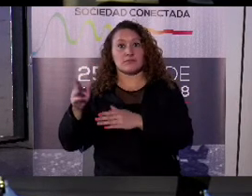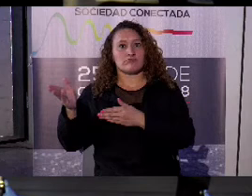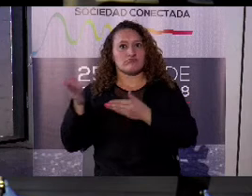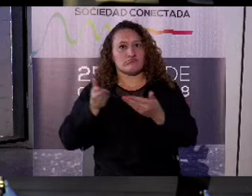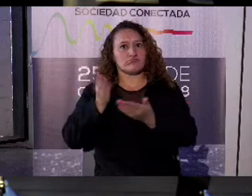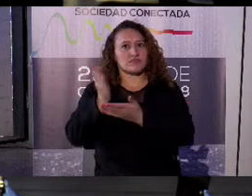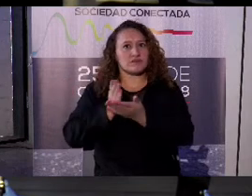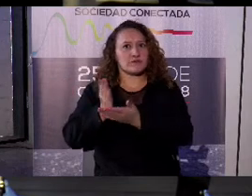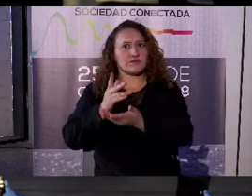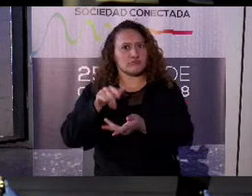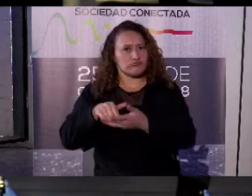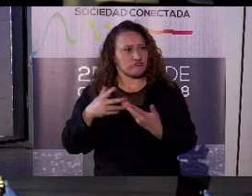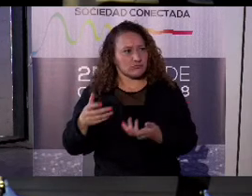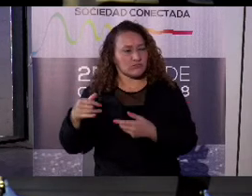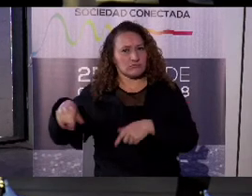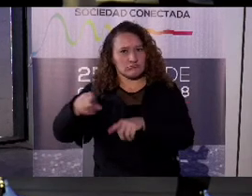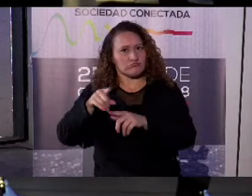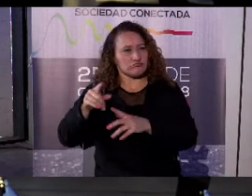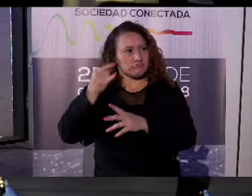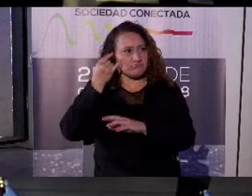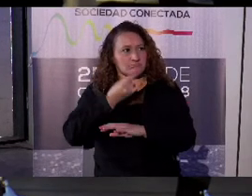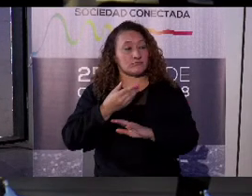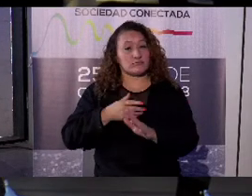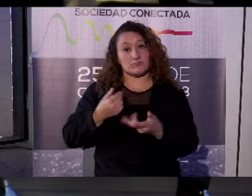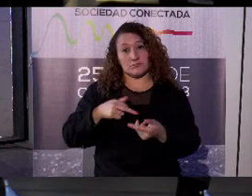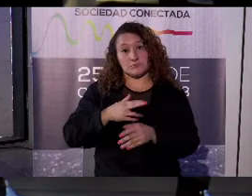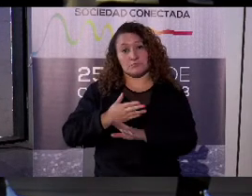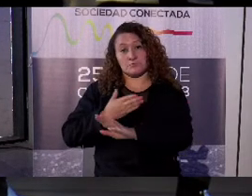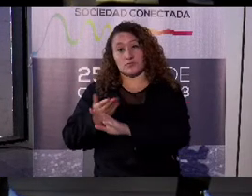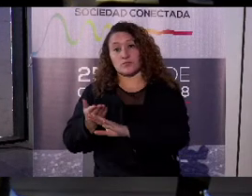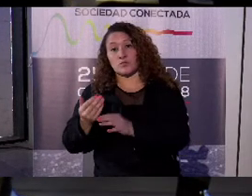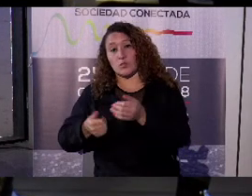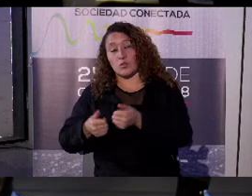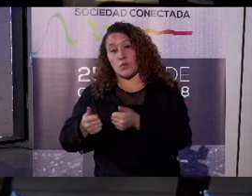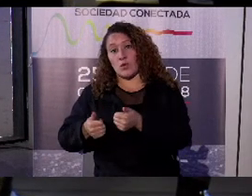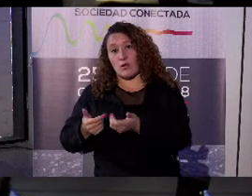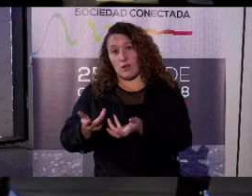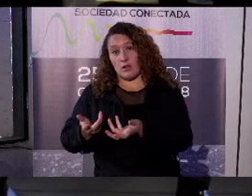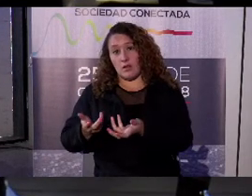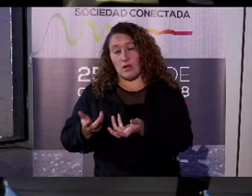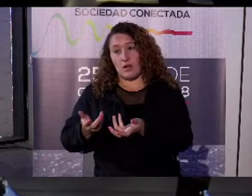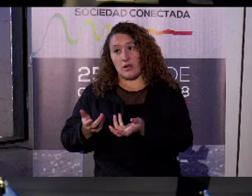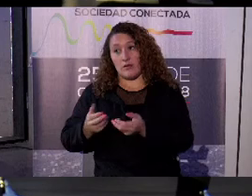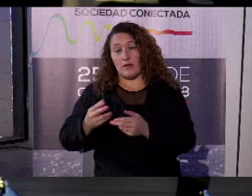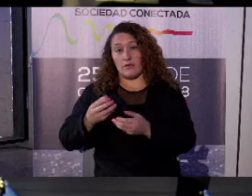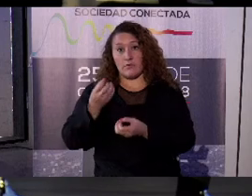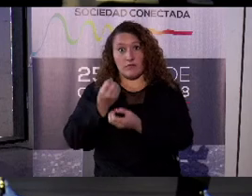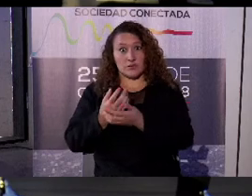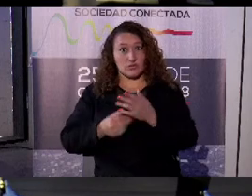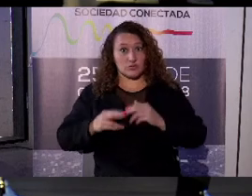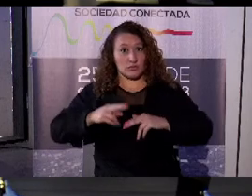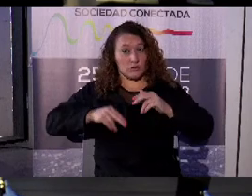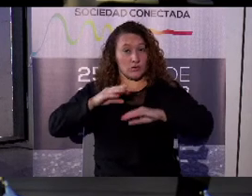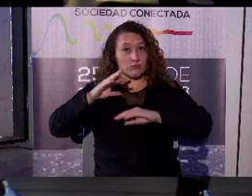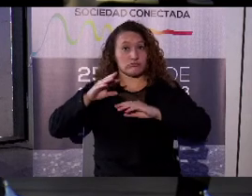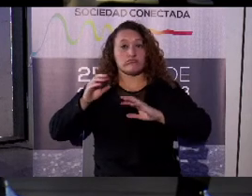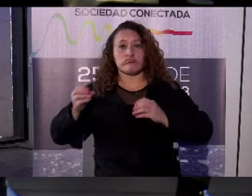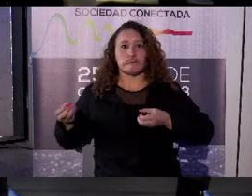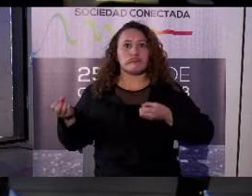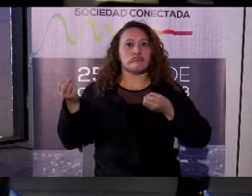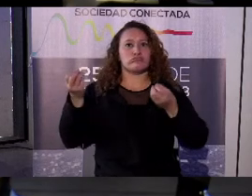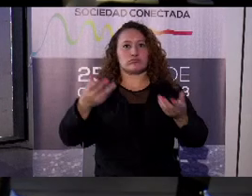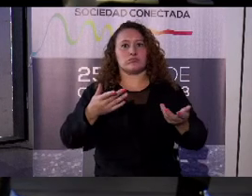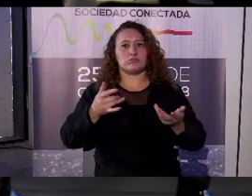alejados y para eso les vamos a a a proponer que si es que se instala eh infraestructura En estos sitios alejados les va